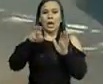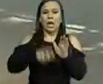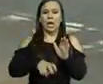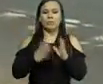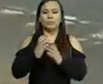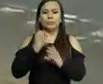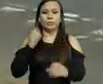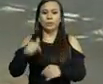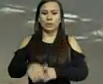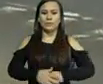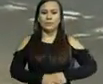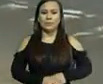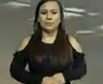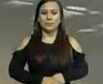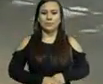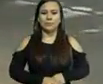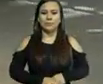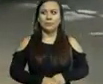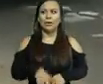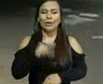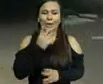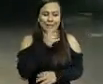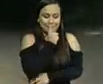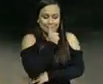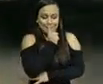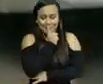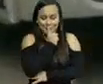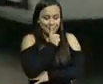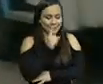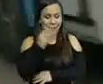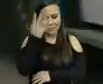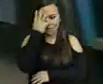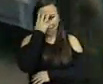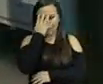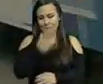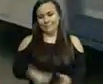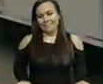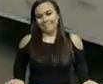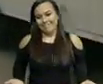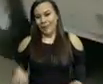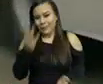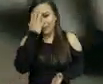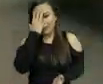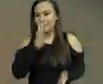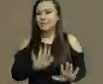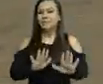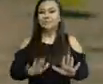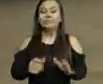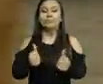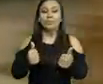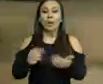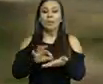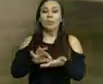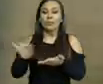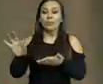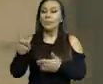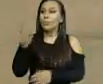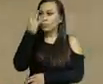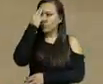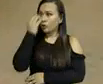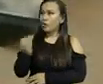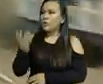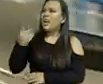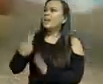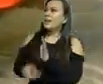en este lugar no quiere hablar la herramienta muy bien tiene muy buen día que pasa por acá a veces con